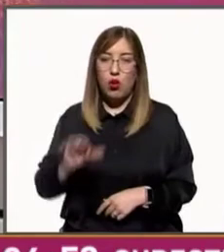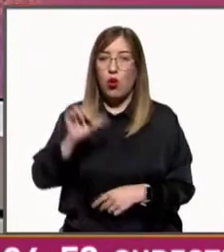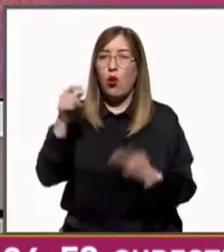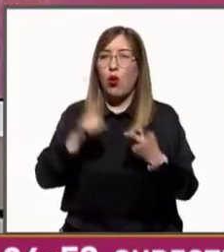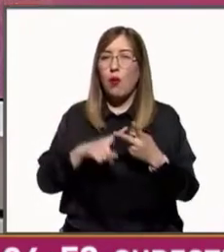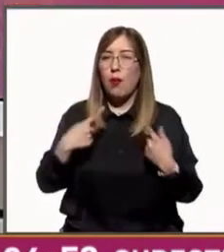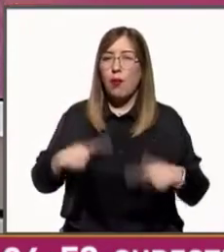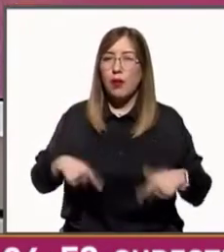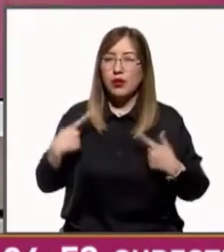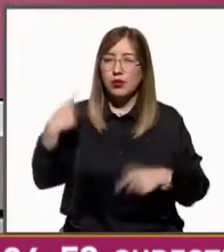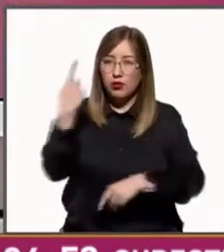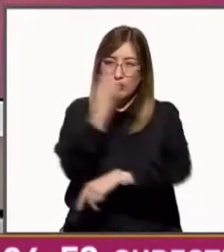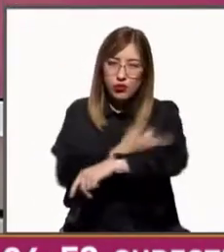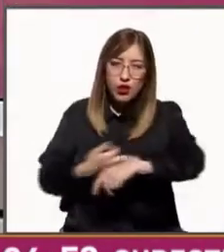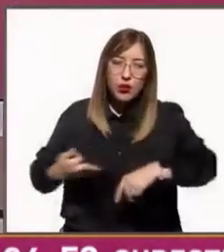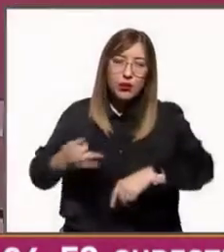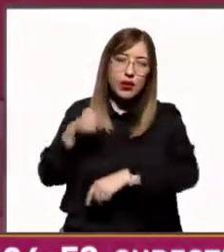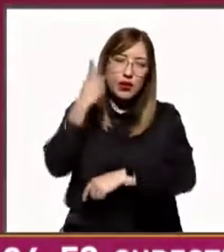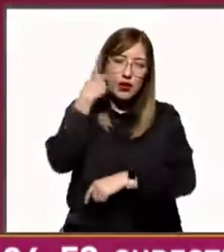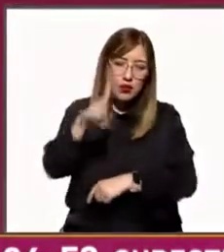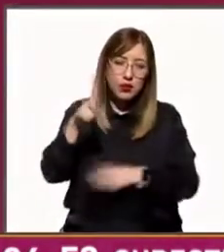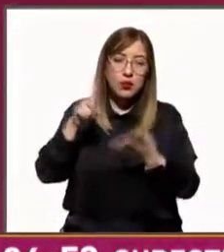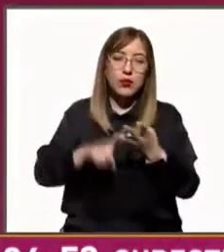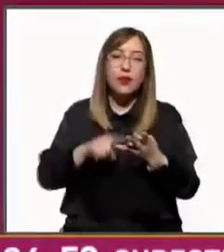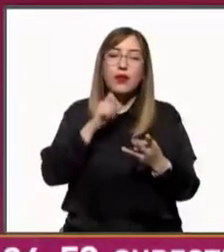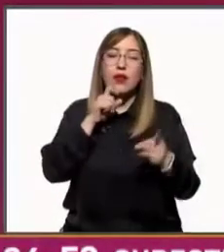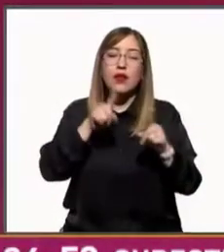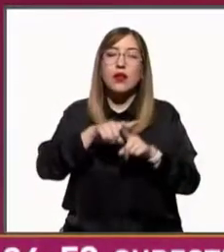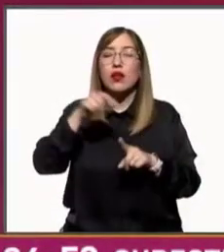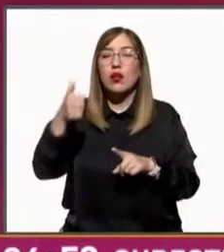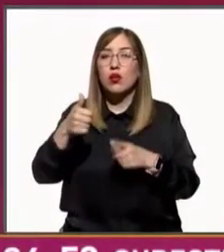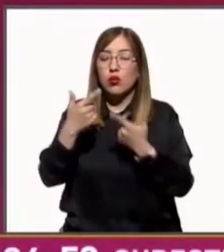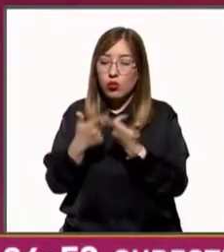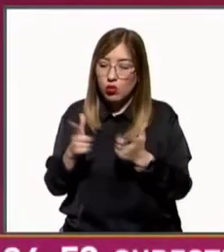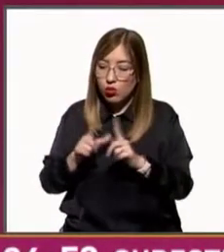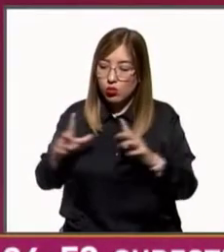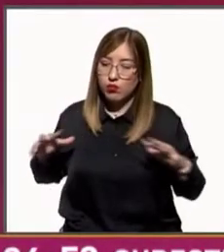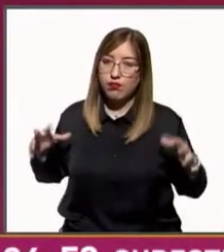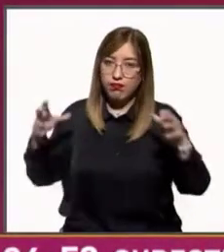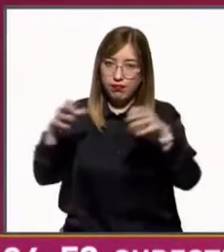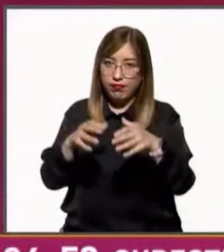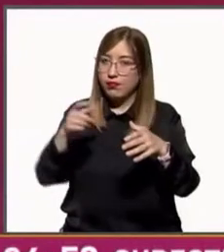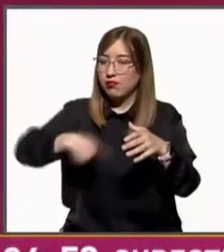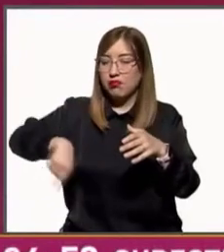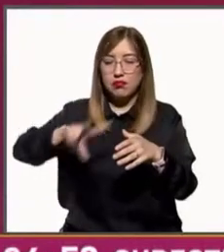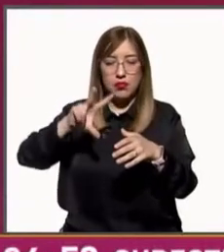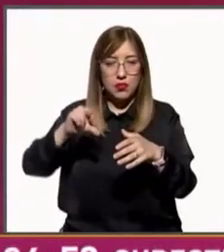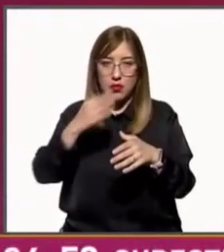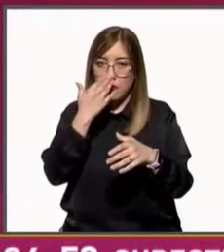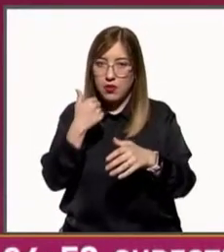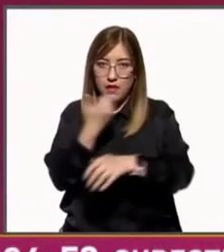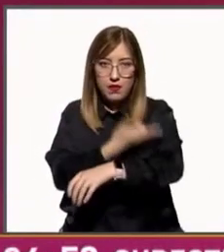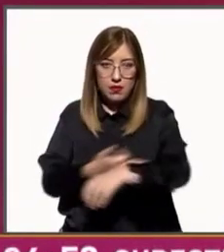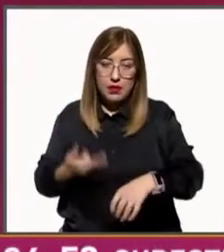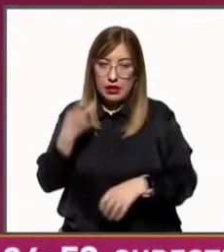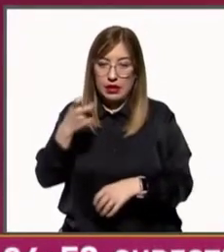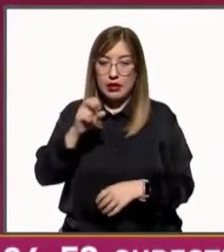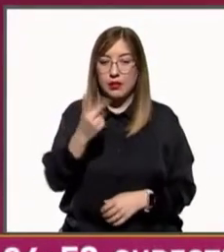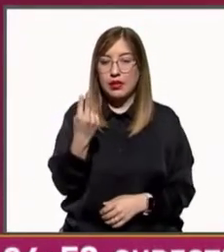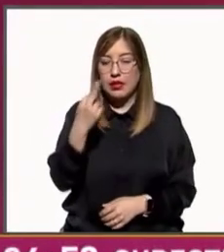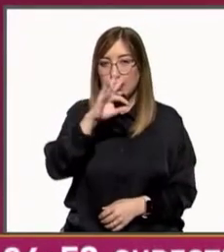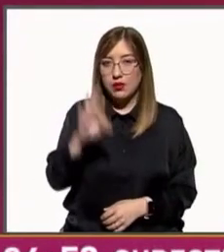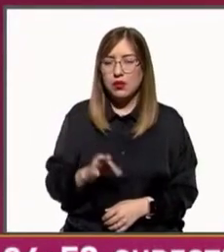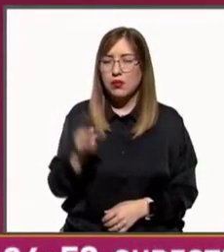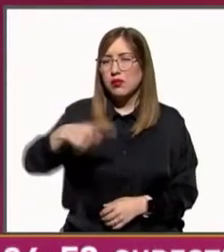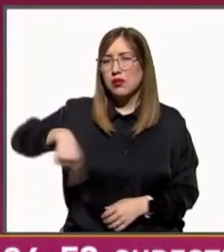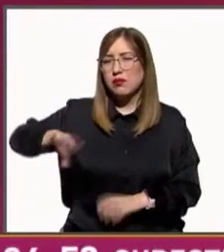parentesco, 28.9%, y finalmente sociedad de personas sin parentesco, 26%. Pero yo creo que lo que te dice básicamente el pie